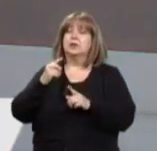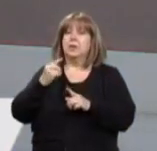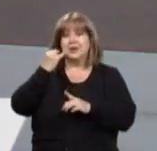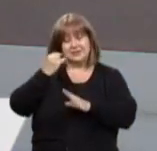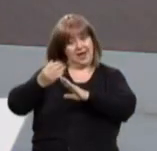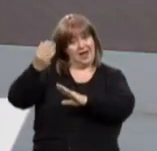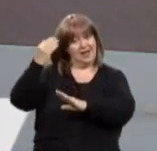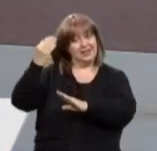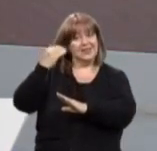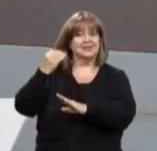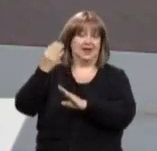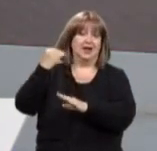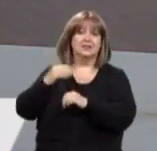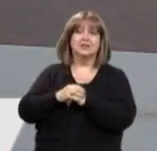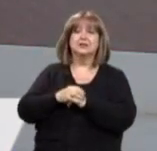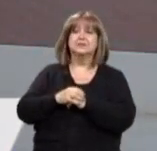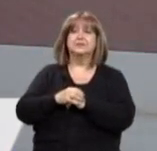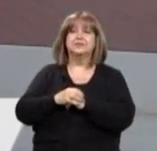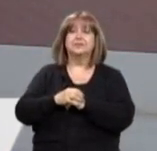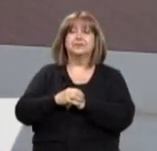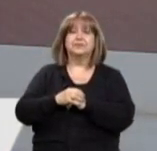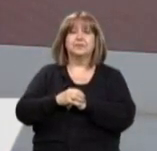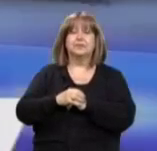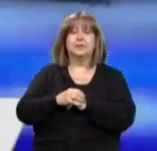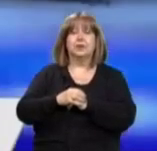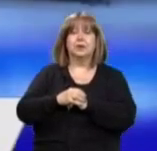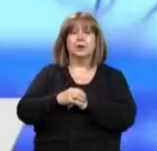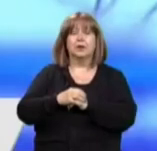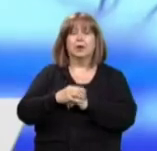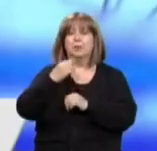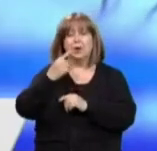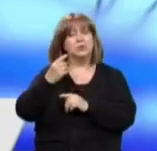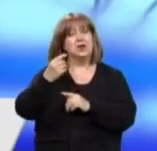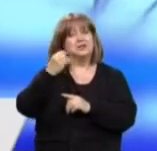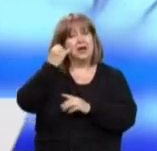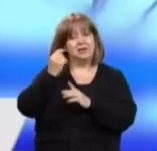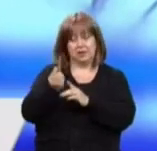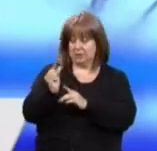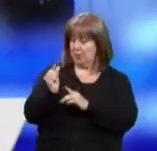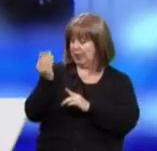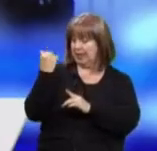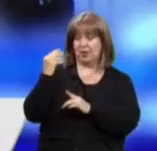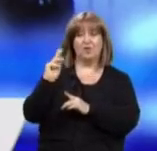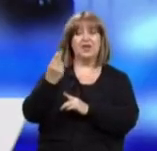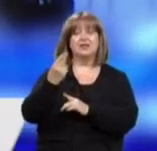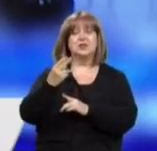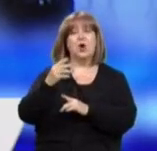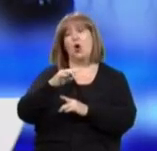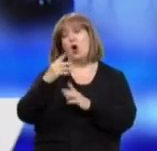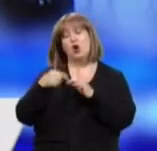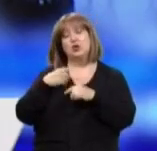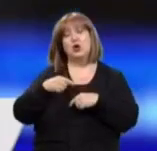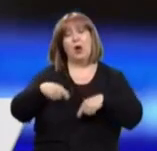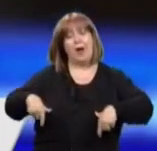primera entrevista fuerte después de su fallecimiento, de Ratzinger. Sí, habló, no recuerdo exactamente y literal qué es lo que dijo, habló de